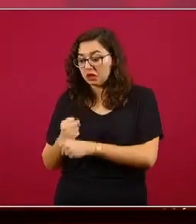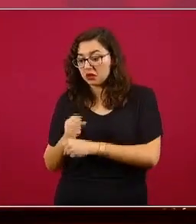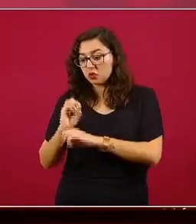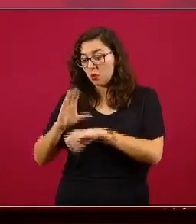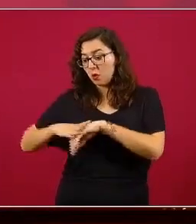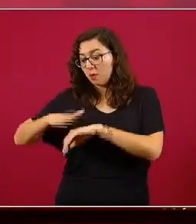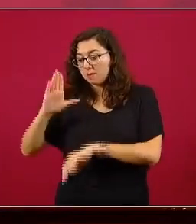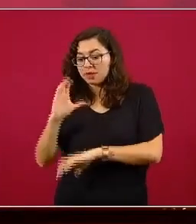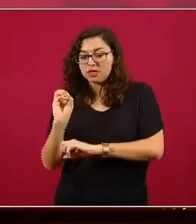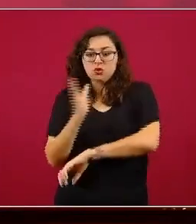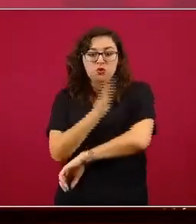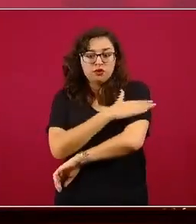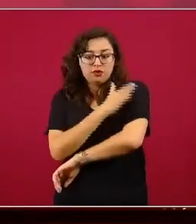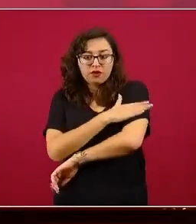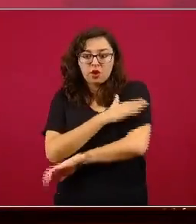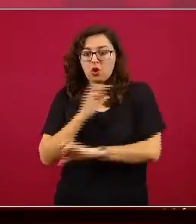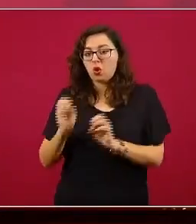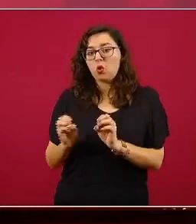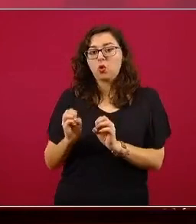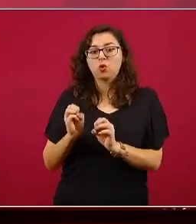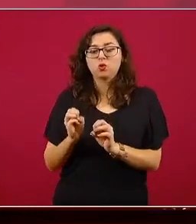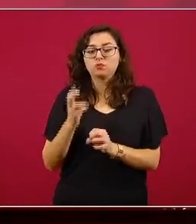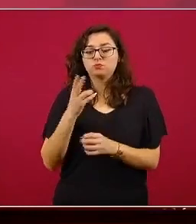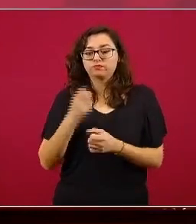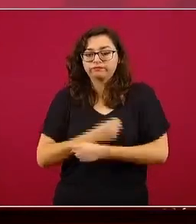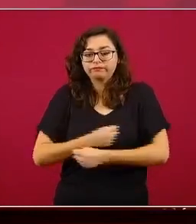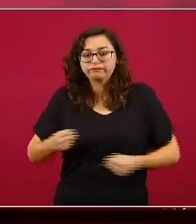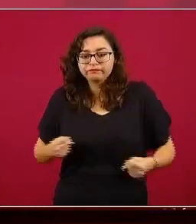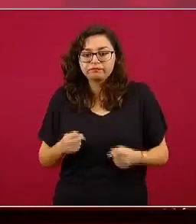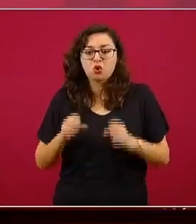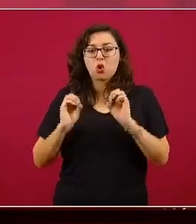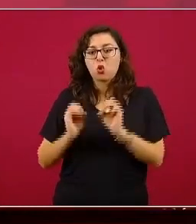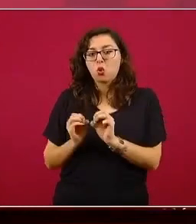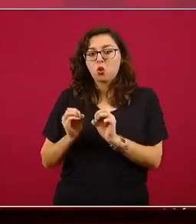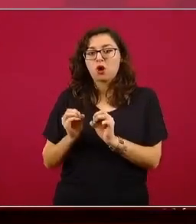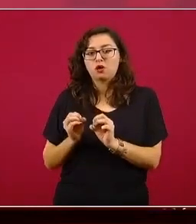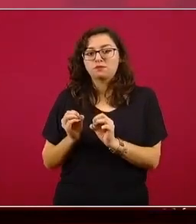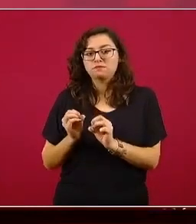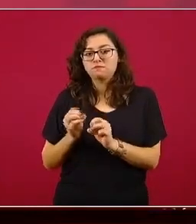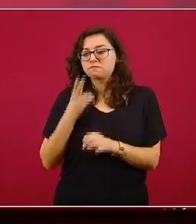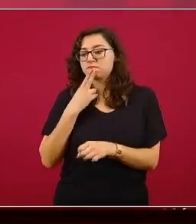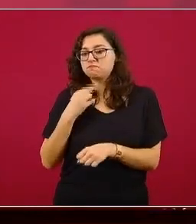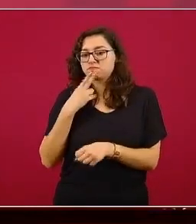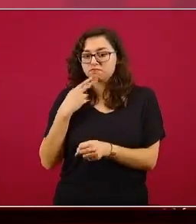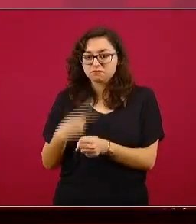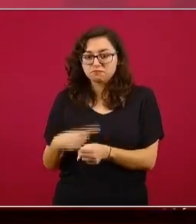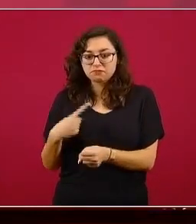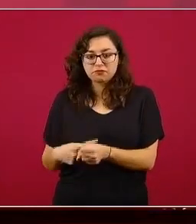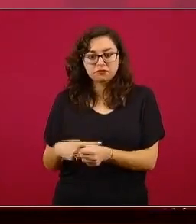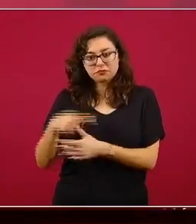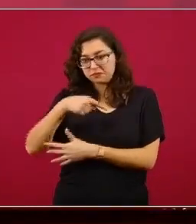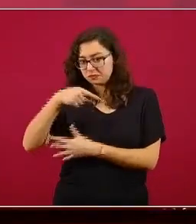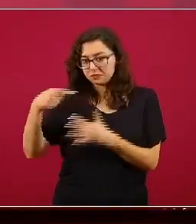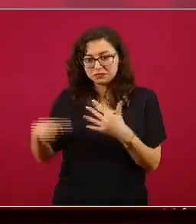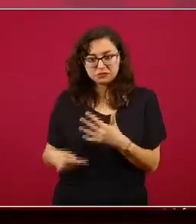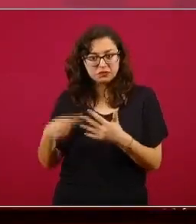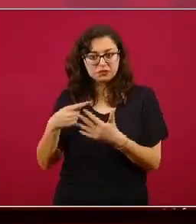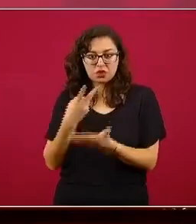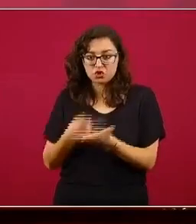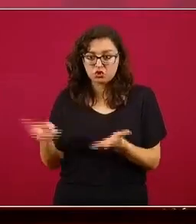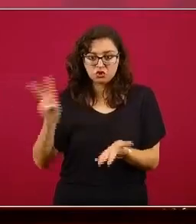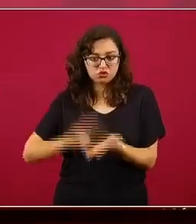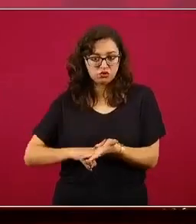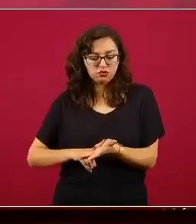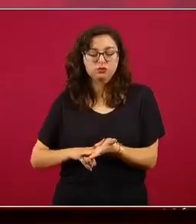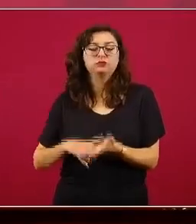a pesar de que tenía hipertensión, o a pesar de que tenía obesidad, o a pesar de que tenía diabetes, o cualquier condición causante